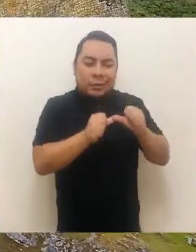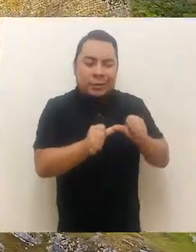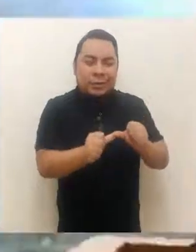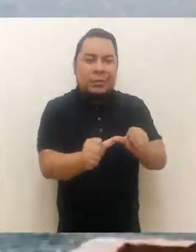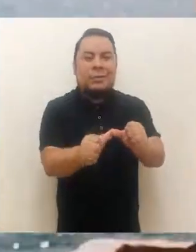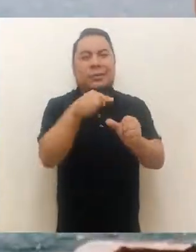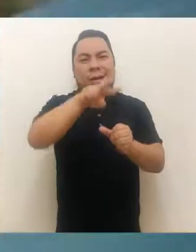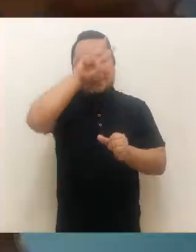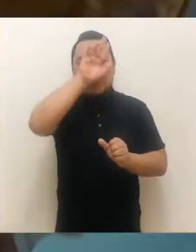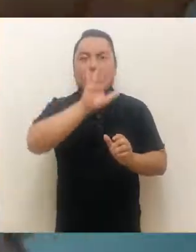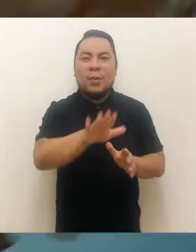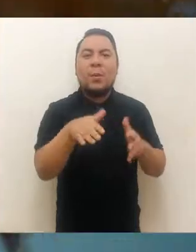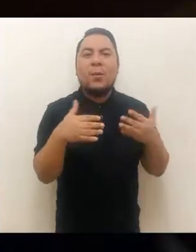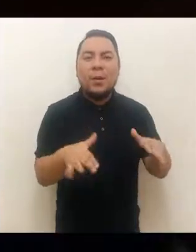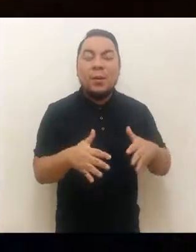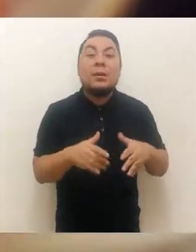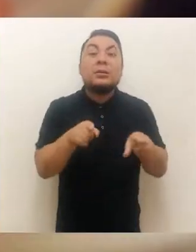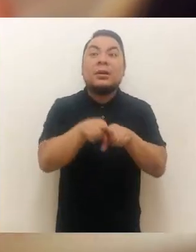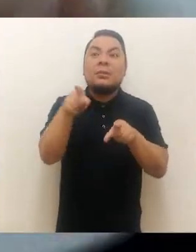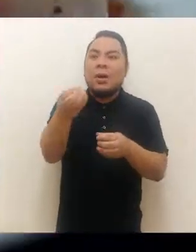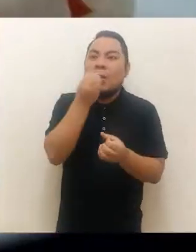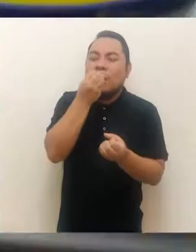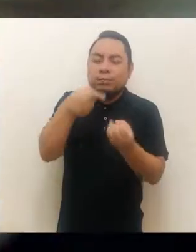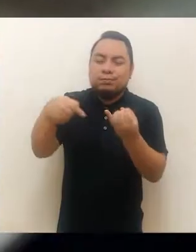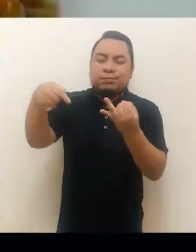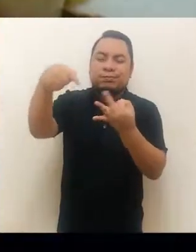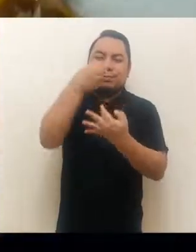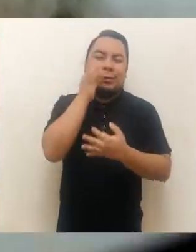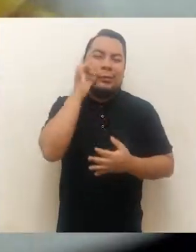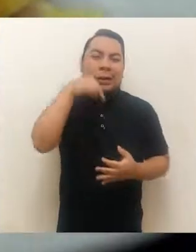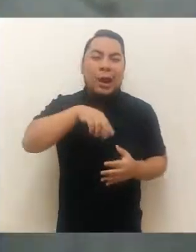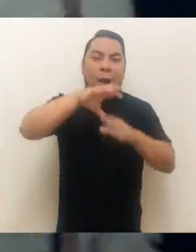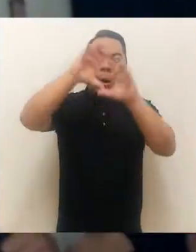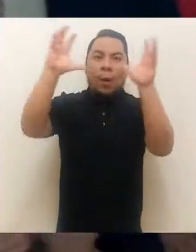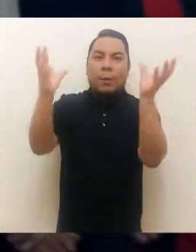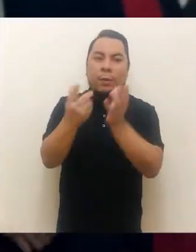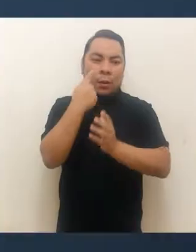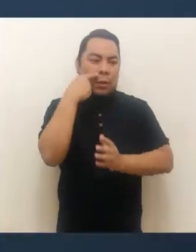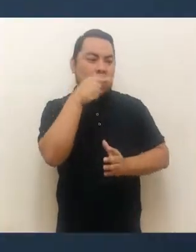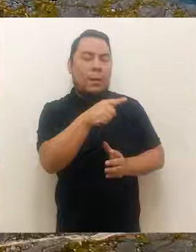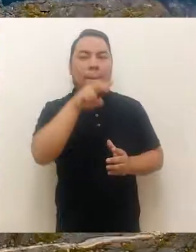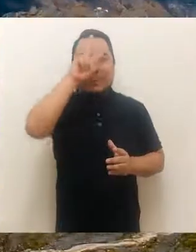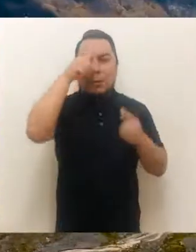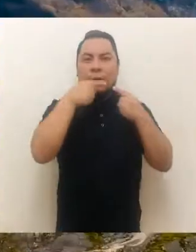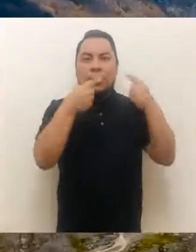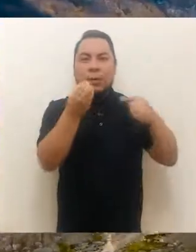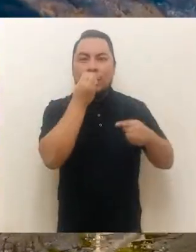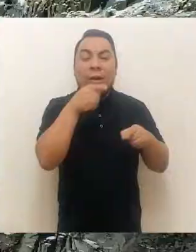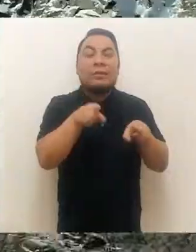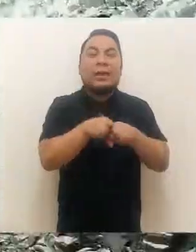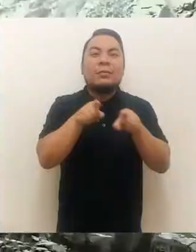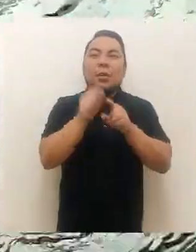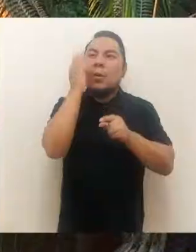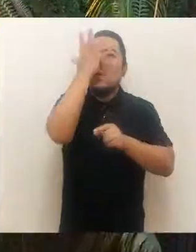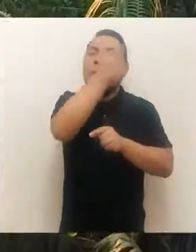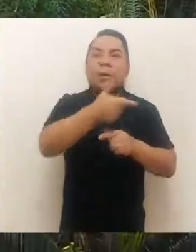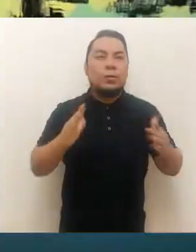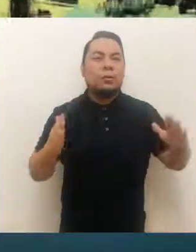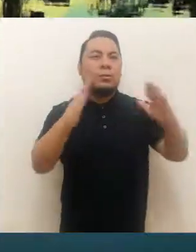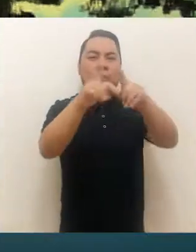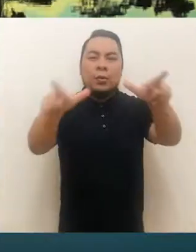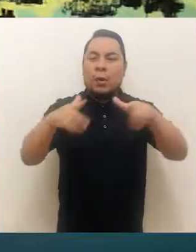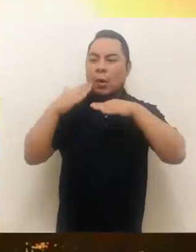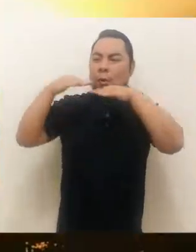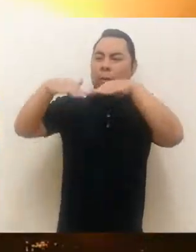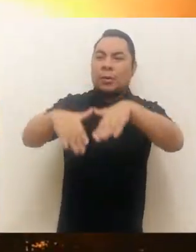generación en generación, sin la gastronomía que conquista el mundo entero, o sin la belleza de los paisajes con los que